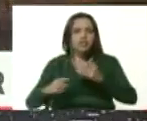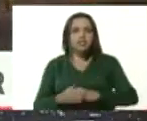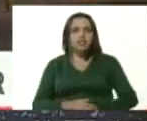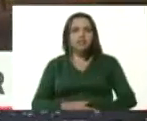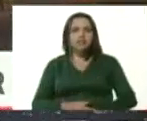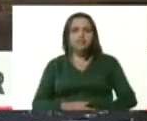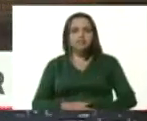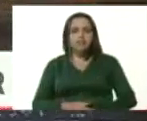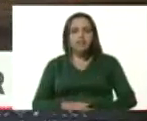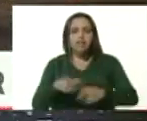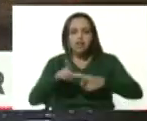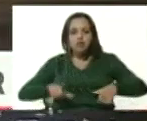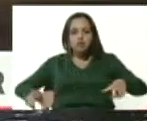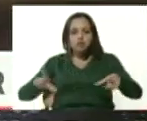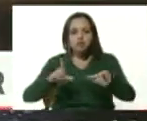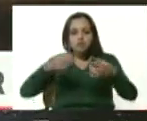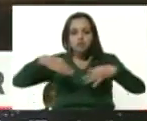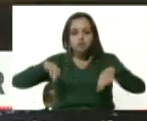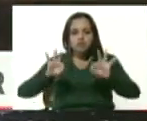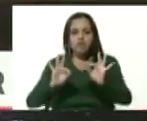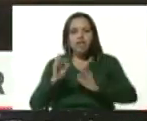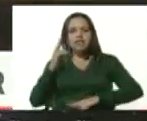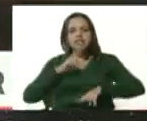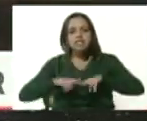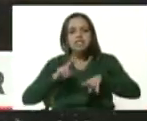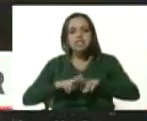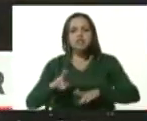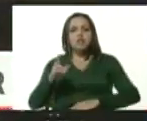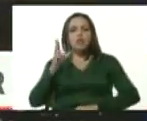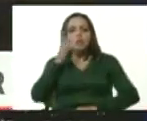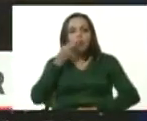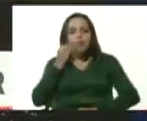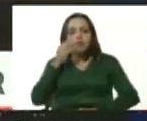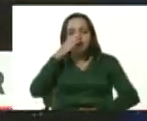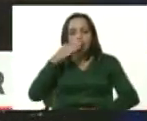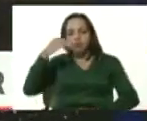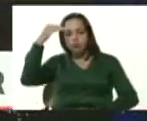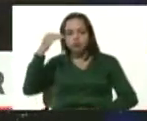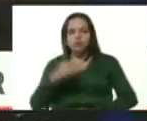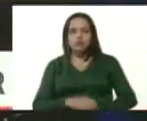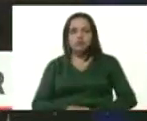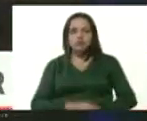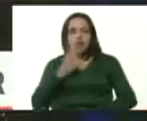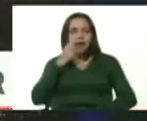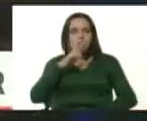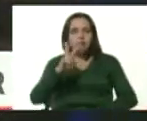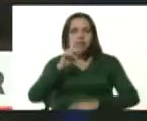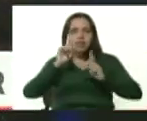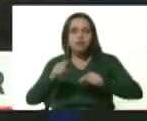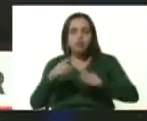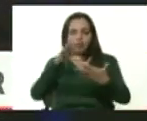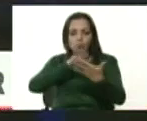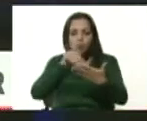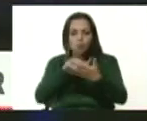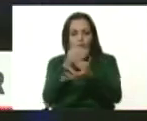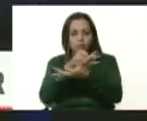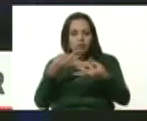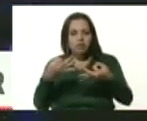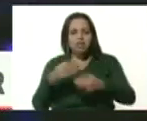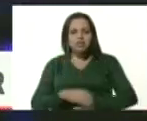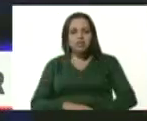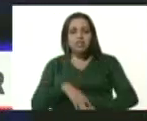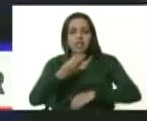áreas especiales para niños, jóvenes y adultos. Ven ustedes también réplicas exactas de lo que